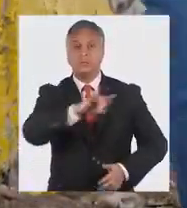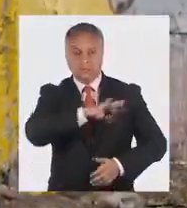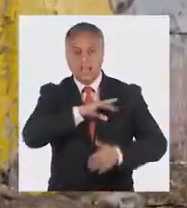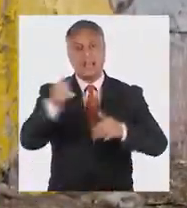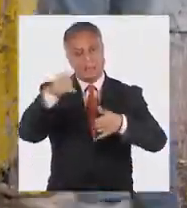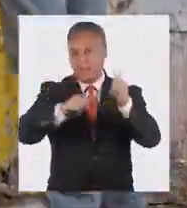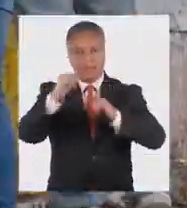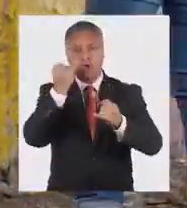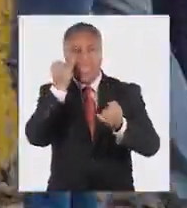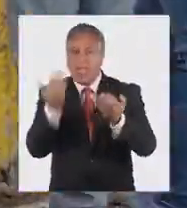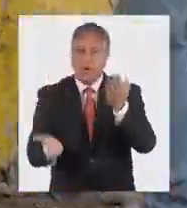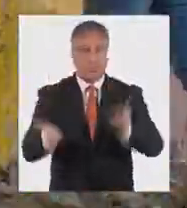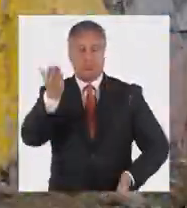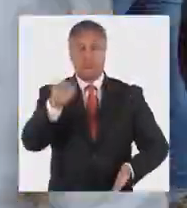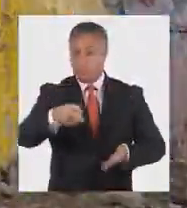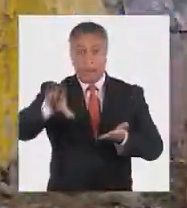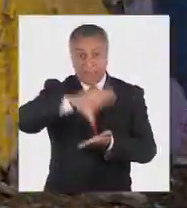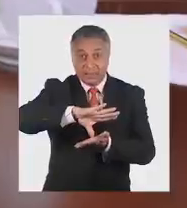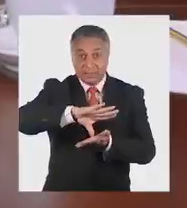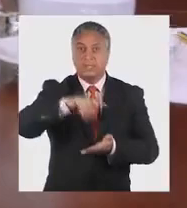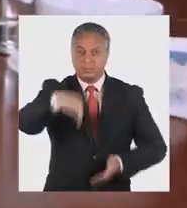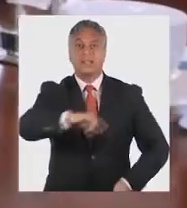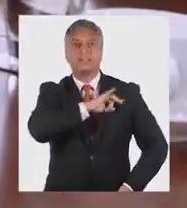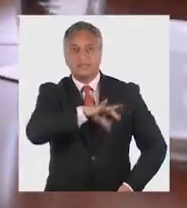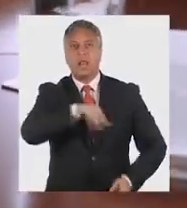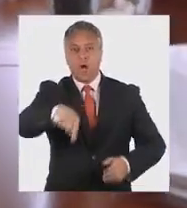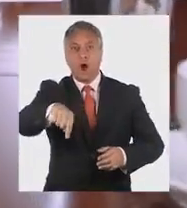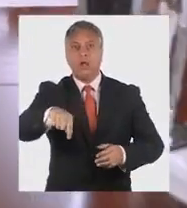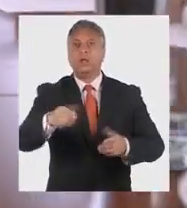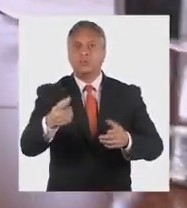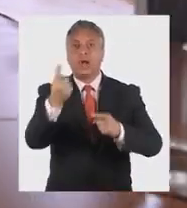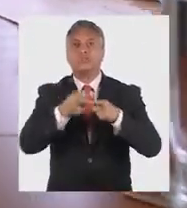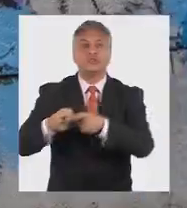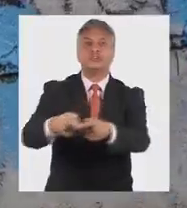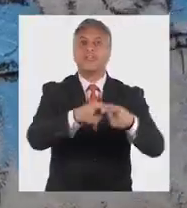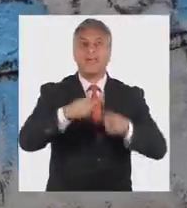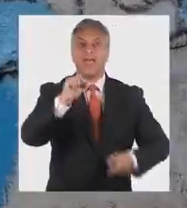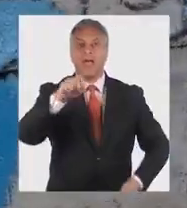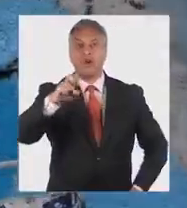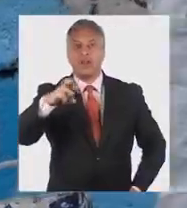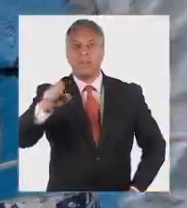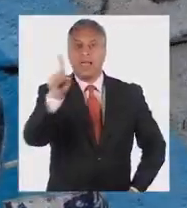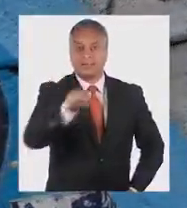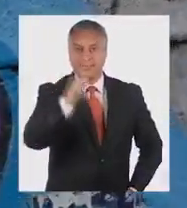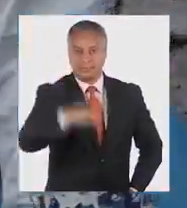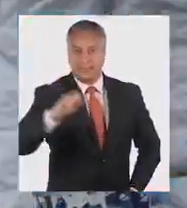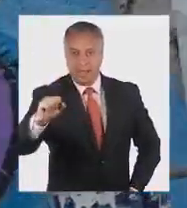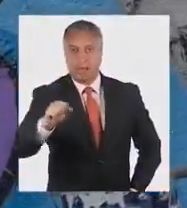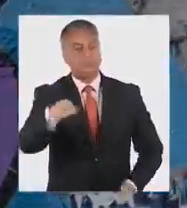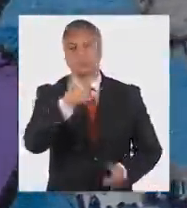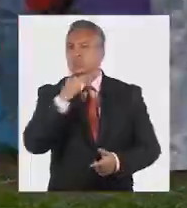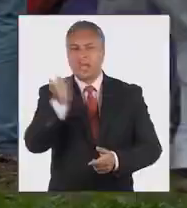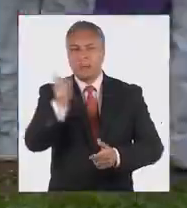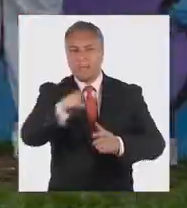Chile es un experimento injusto. Más que un país, Chile es hoy una sociedad anónima. No queremos ser nunca más